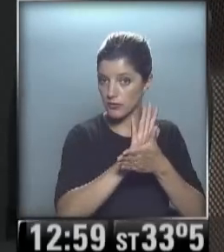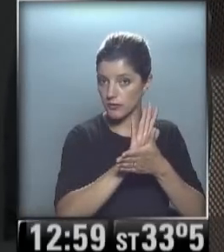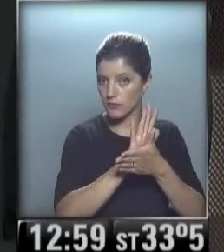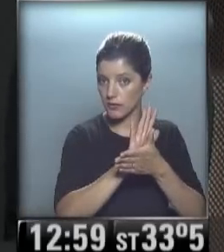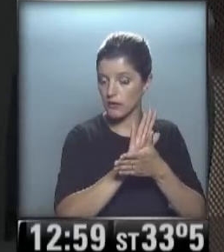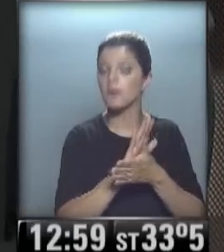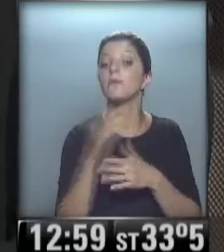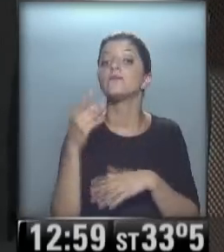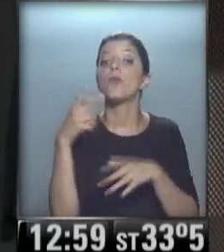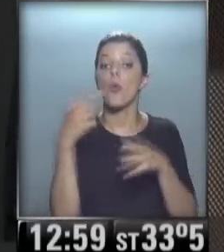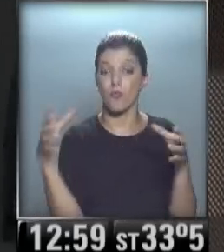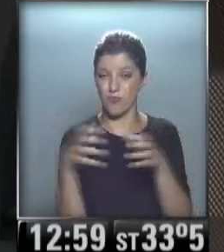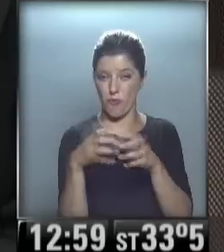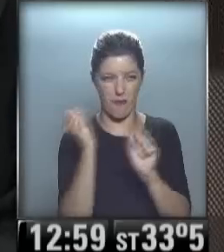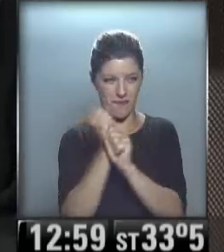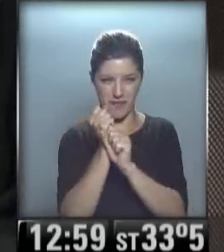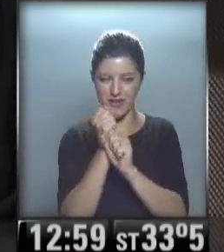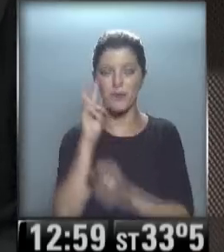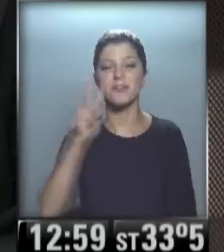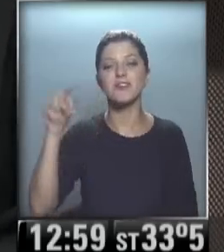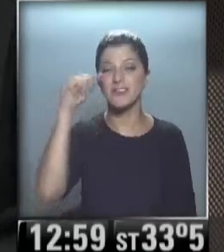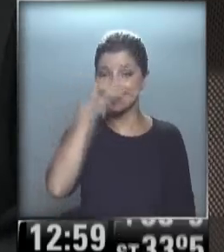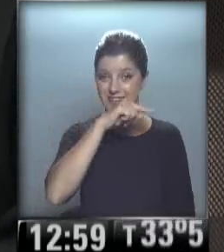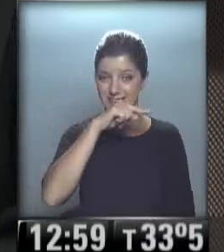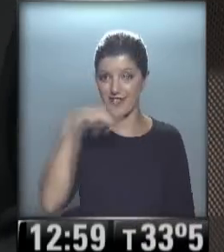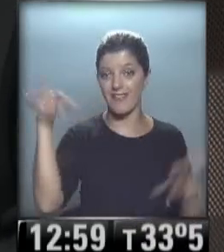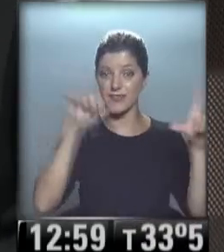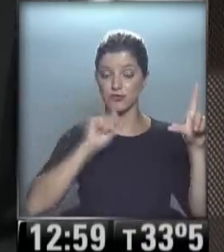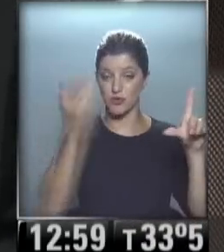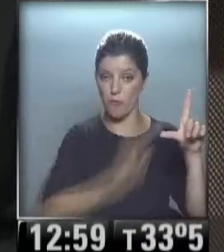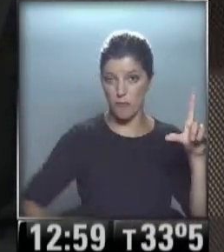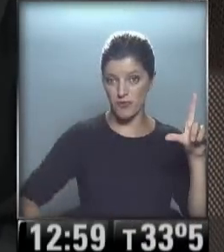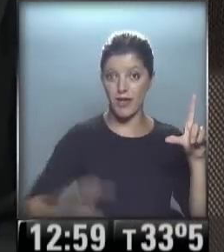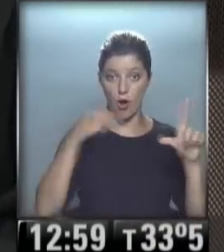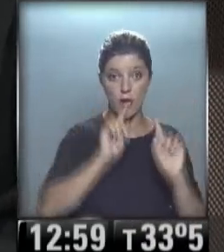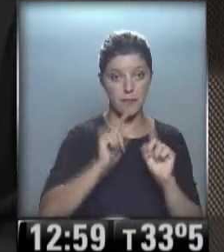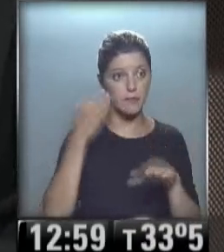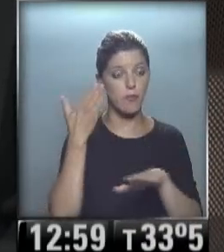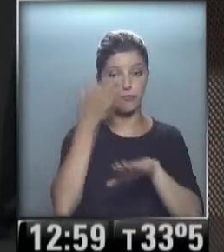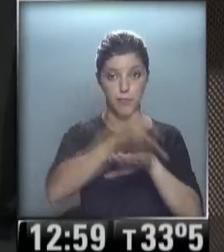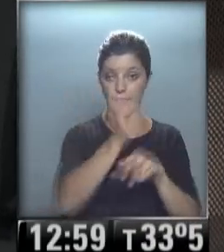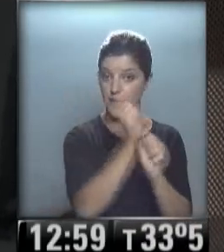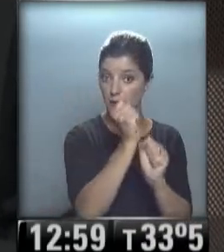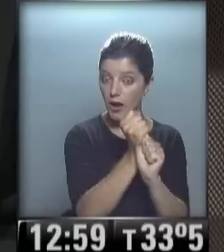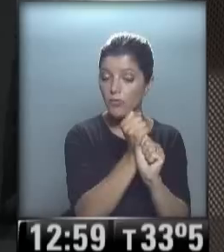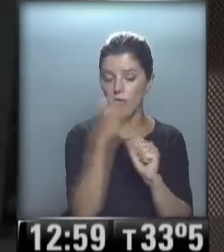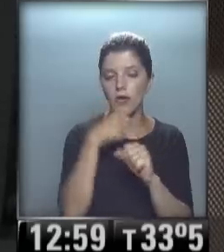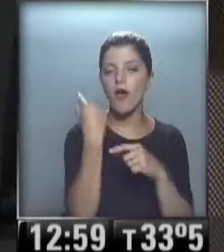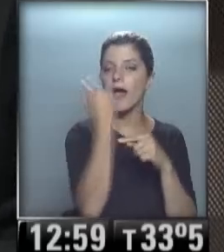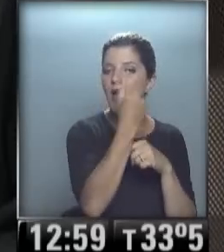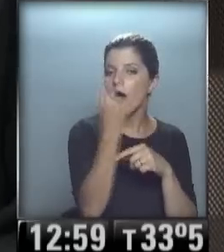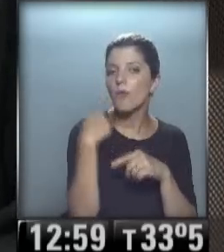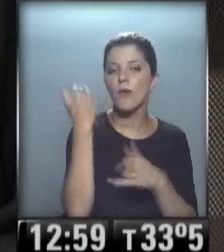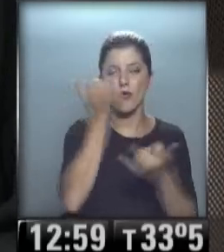equipo de visión 7 de la televisión pública Argentina está cubriendo las elecciones vamos a tener cada detalle de lo que suceda